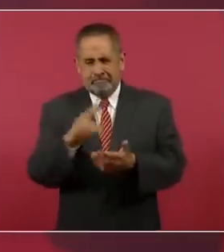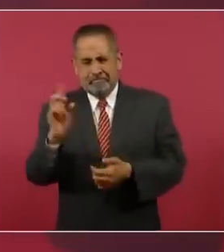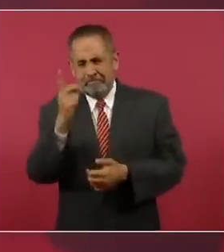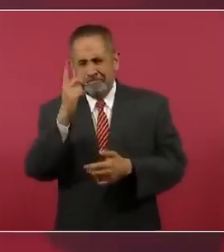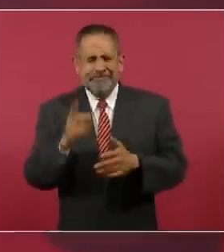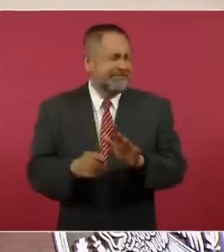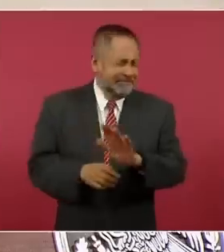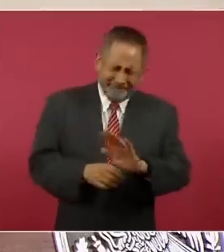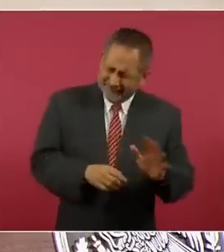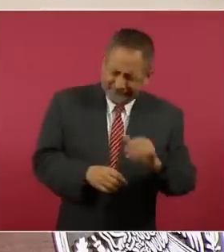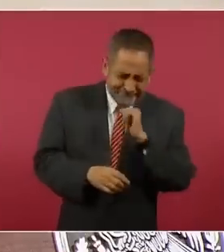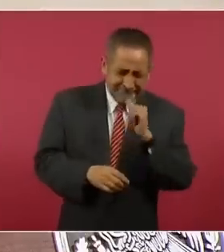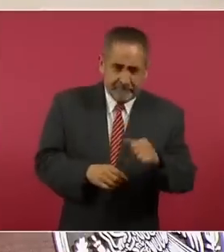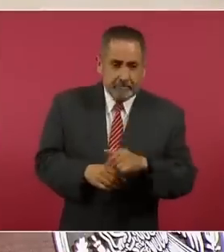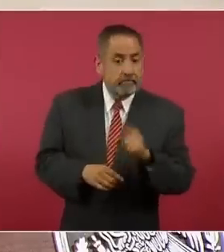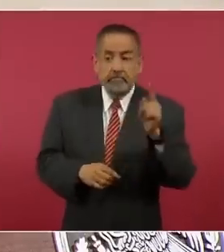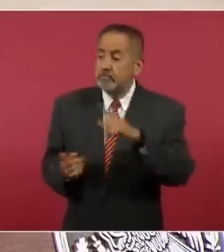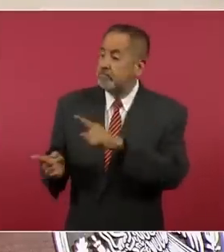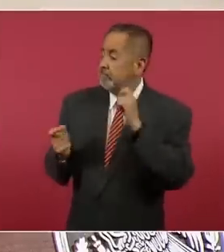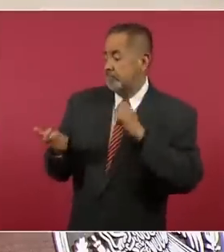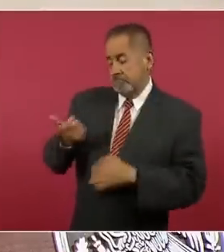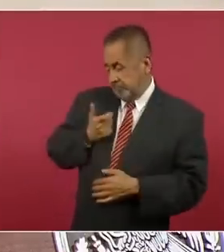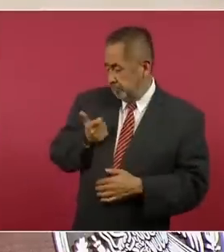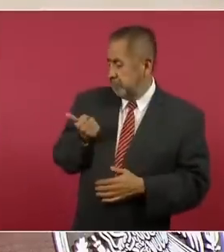6,000-8,000 dólares que les cobran,